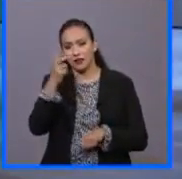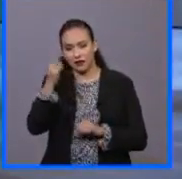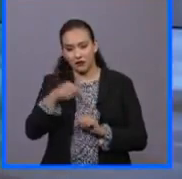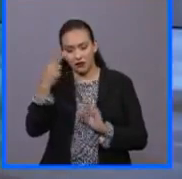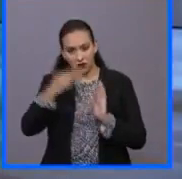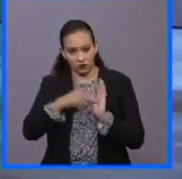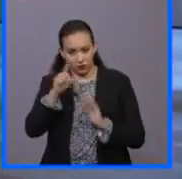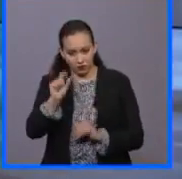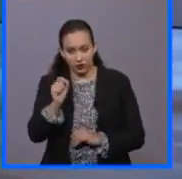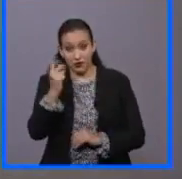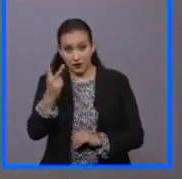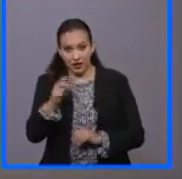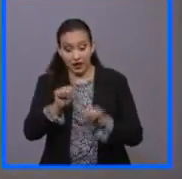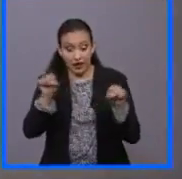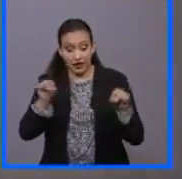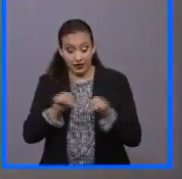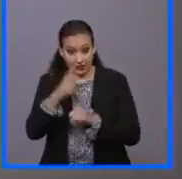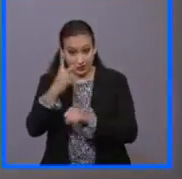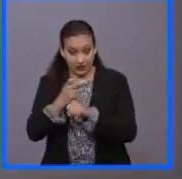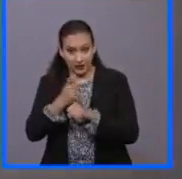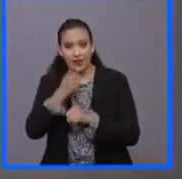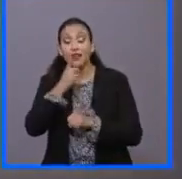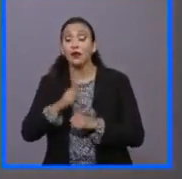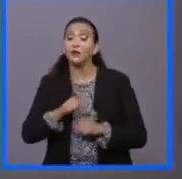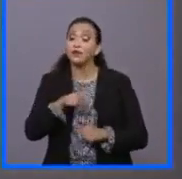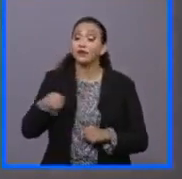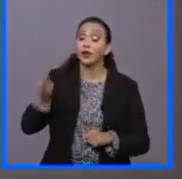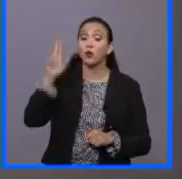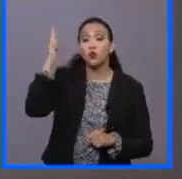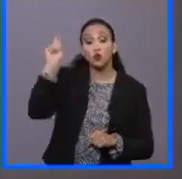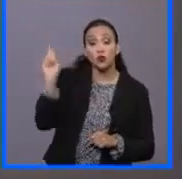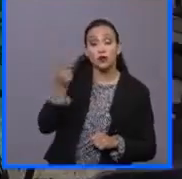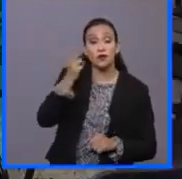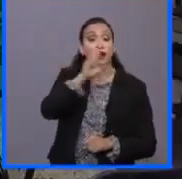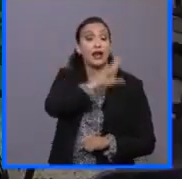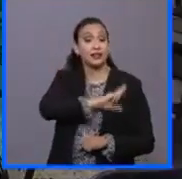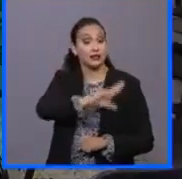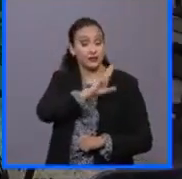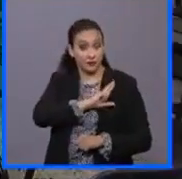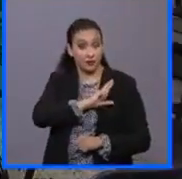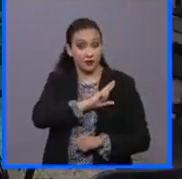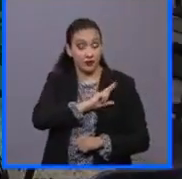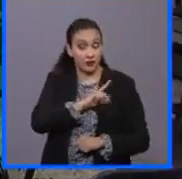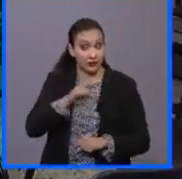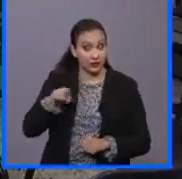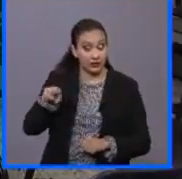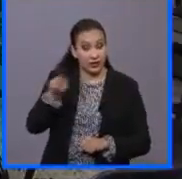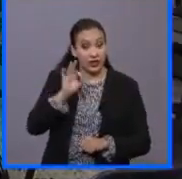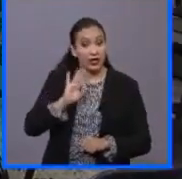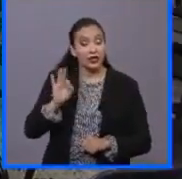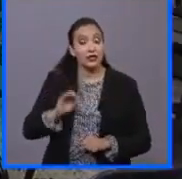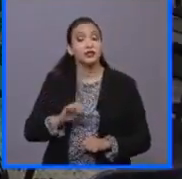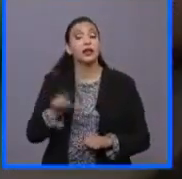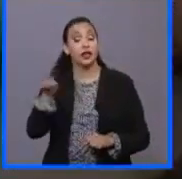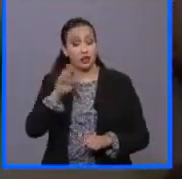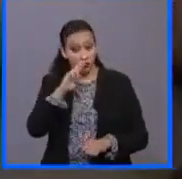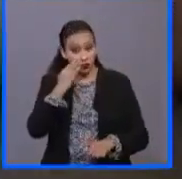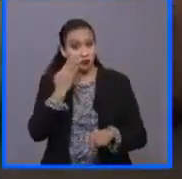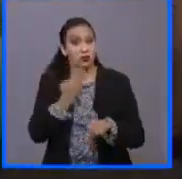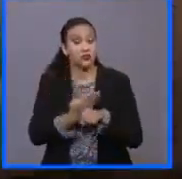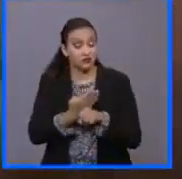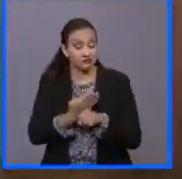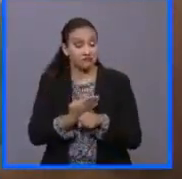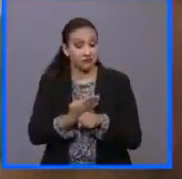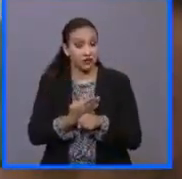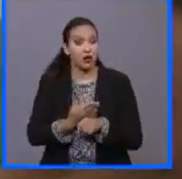330/2022, la segunda sala determinó que las universidades privadas pueden ser consideradas como autoridades responsables